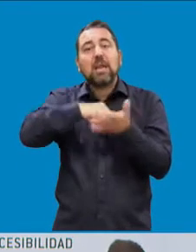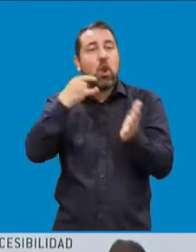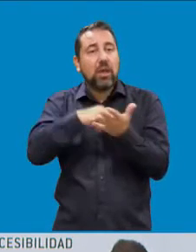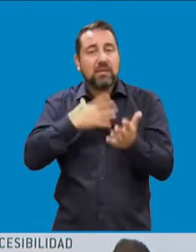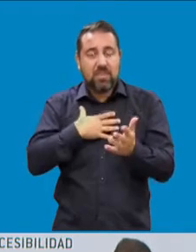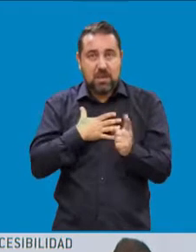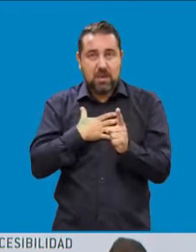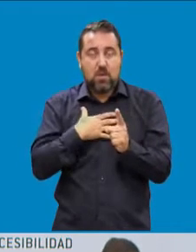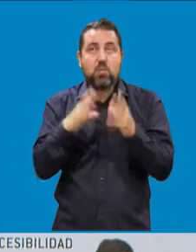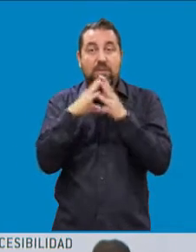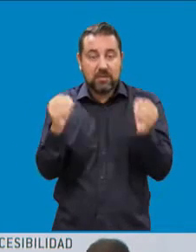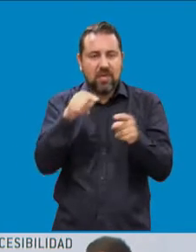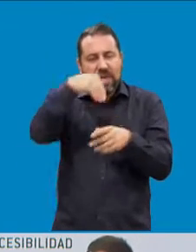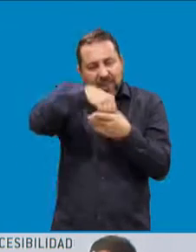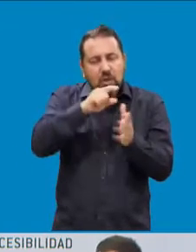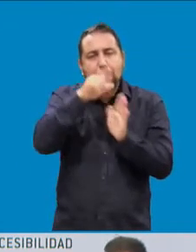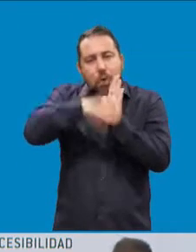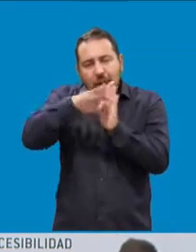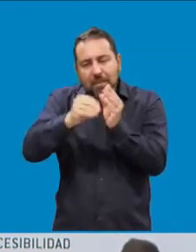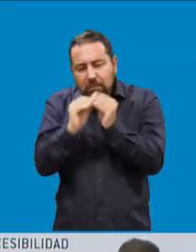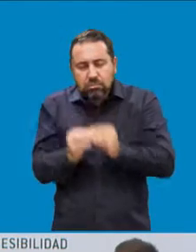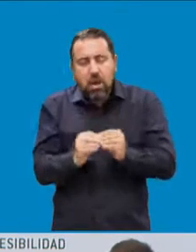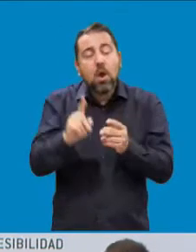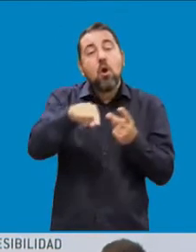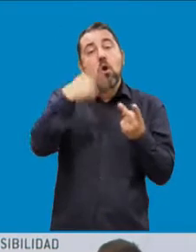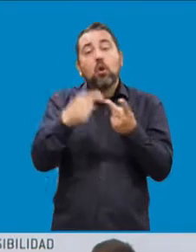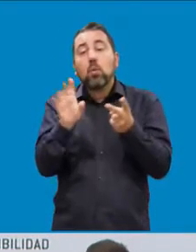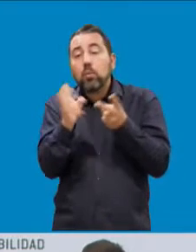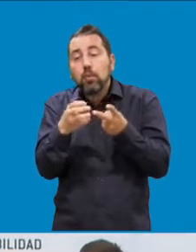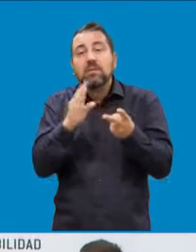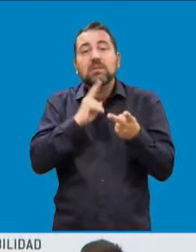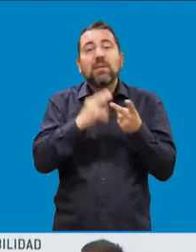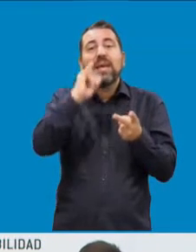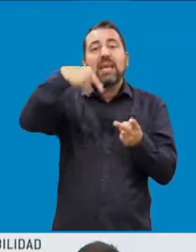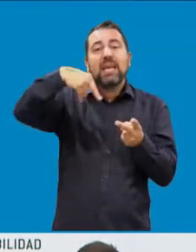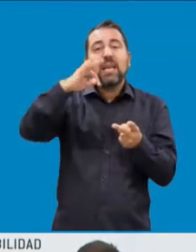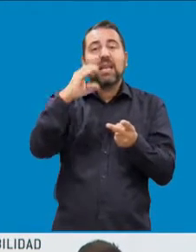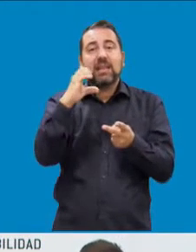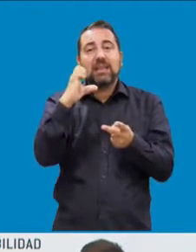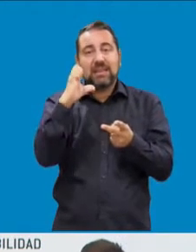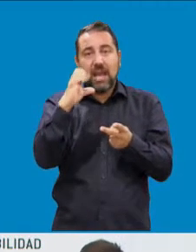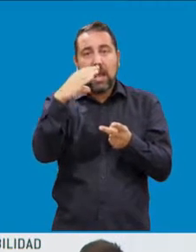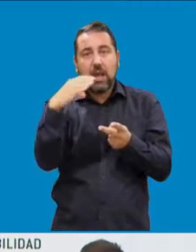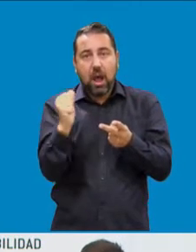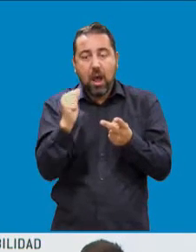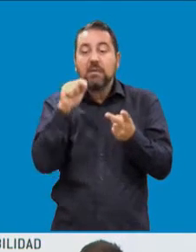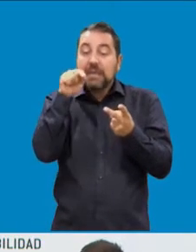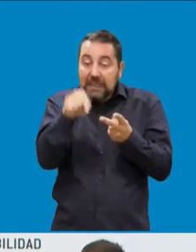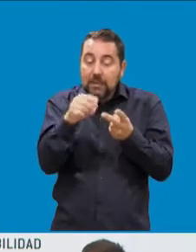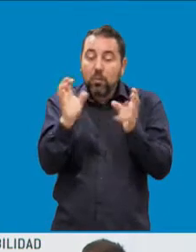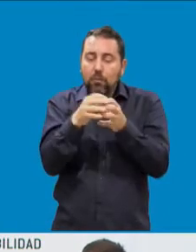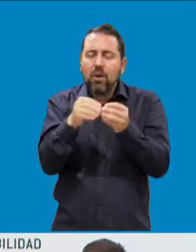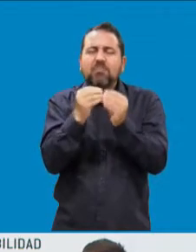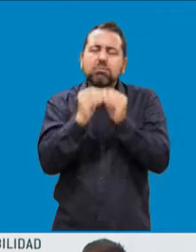el Centro de Tecnologías de la Universidad, donde se realizan las cosas de programación. Otro grupo es el